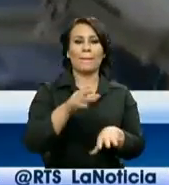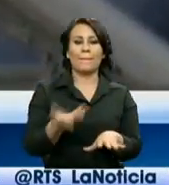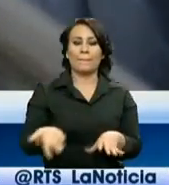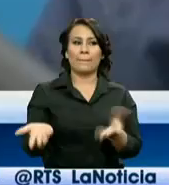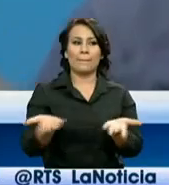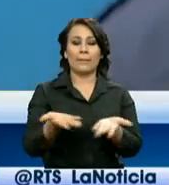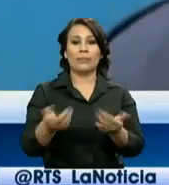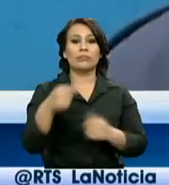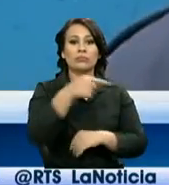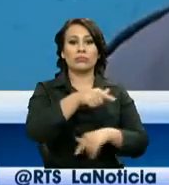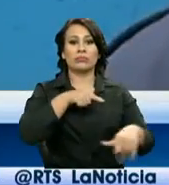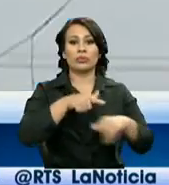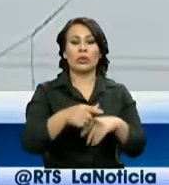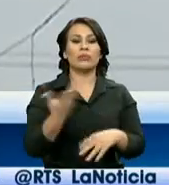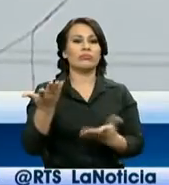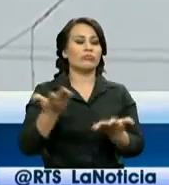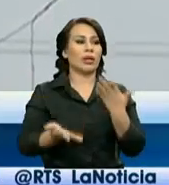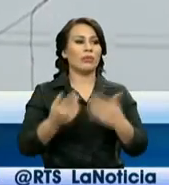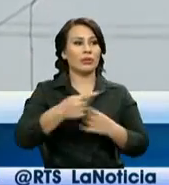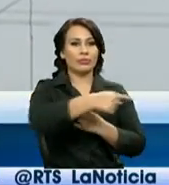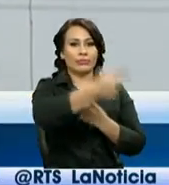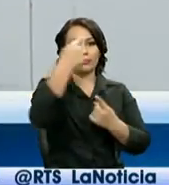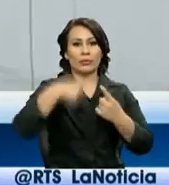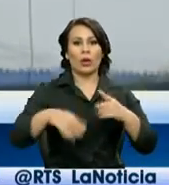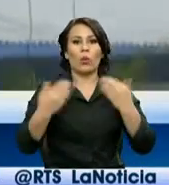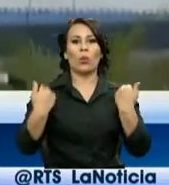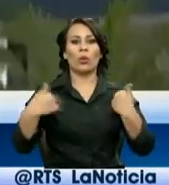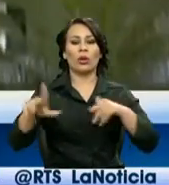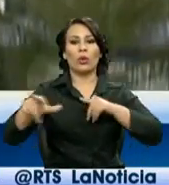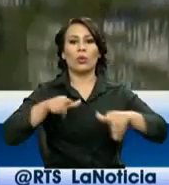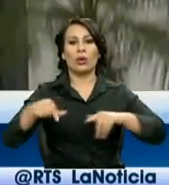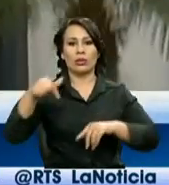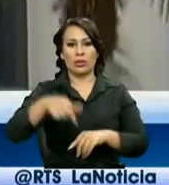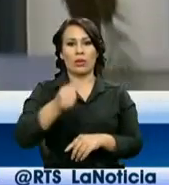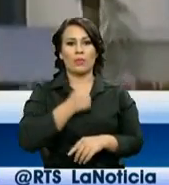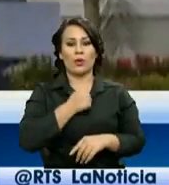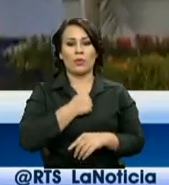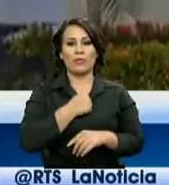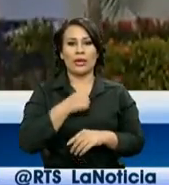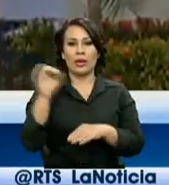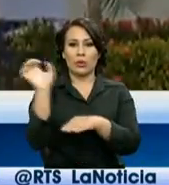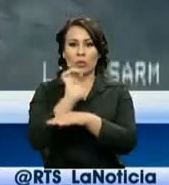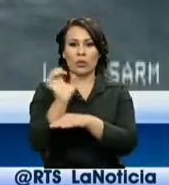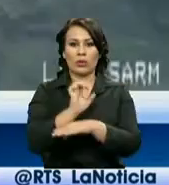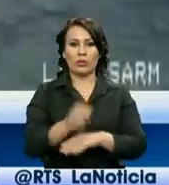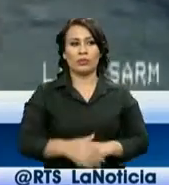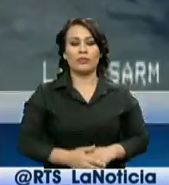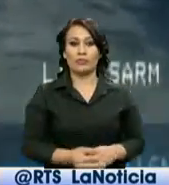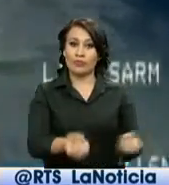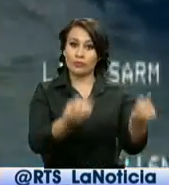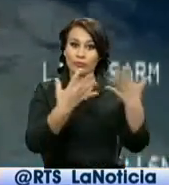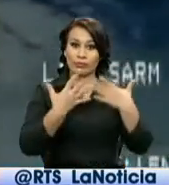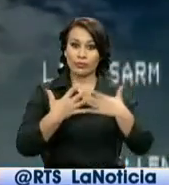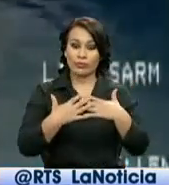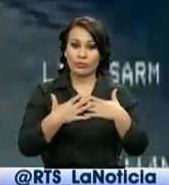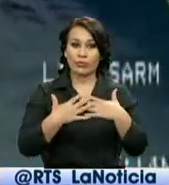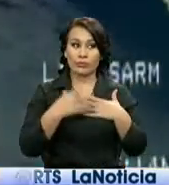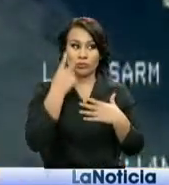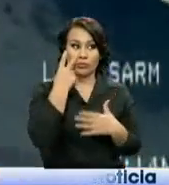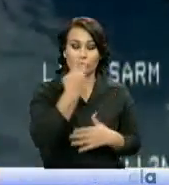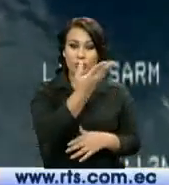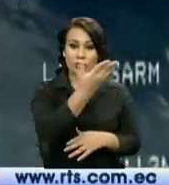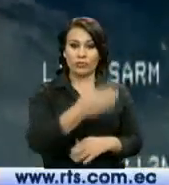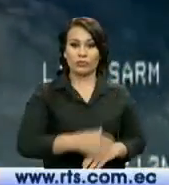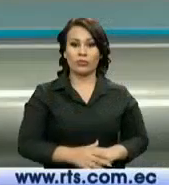en las próximas horas la embarcación arribaría a cualquier puerto de la costa ecuatoriana. Informó José